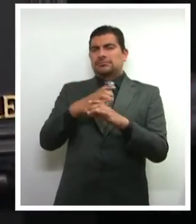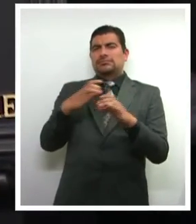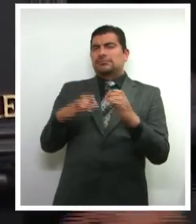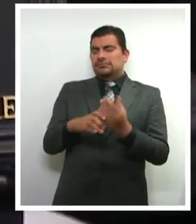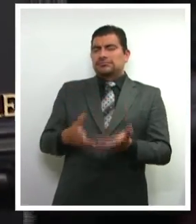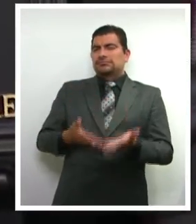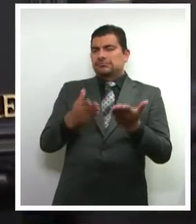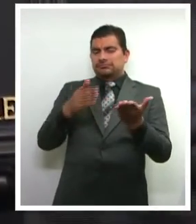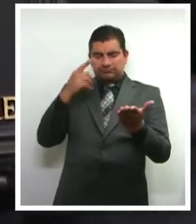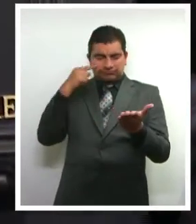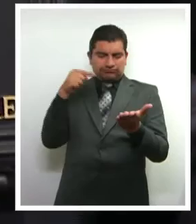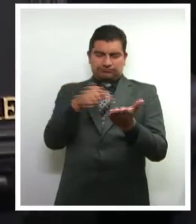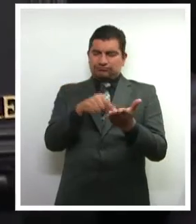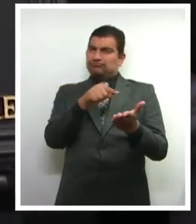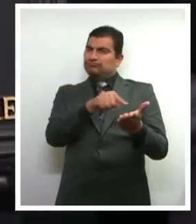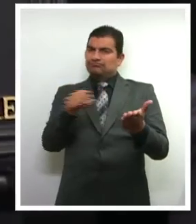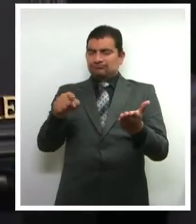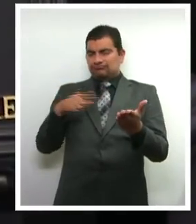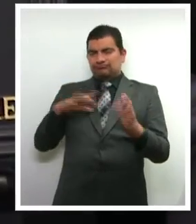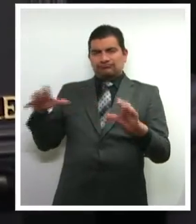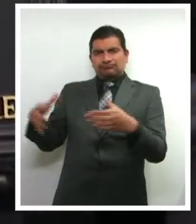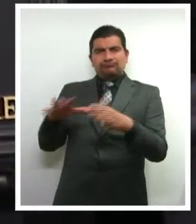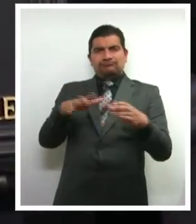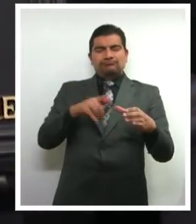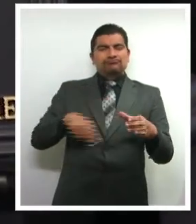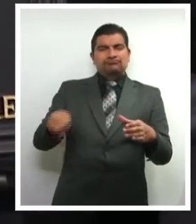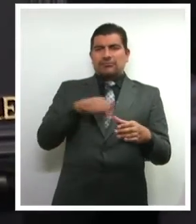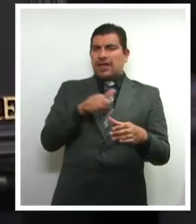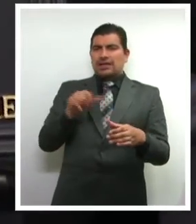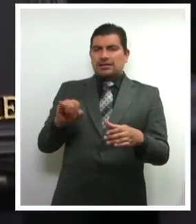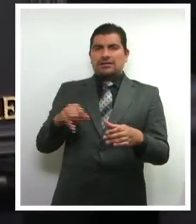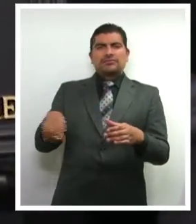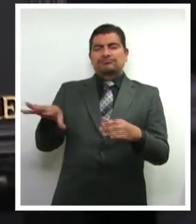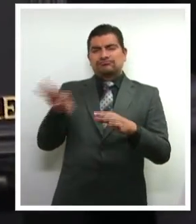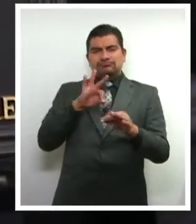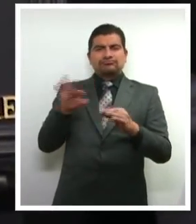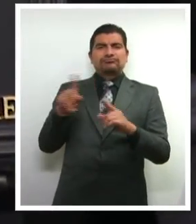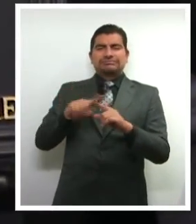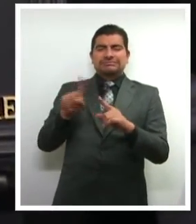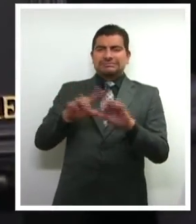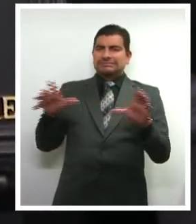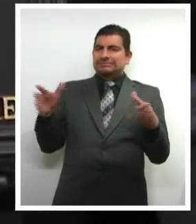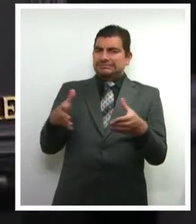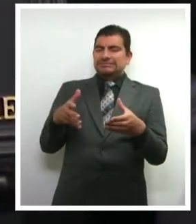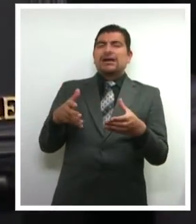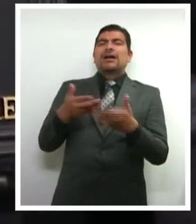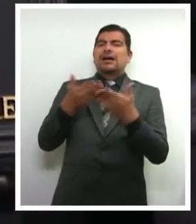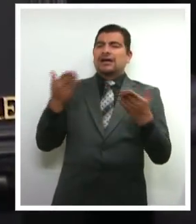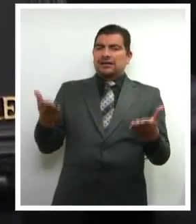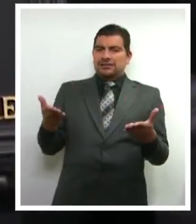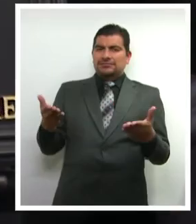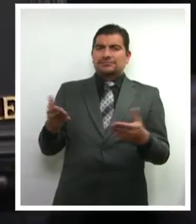reconocimiento de sus formas de elección y que ahorita